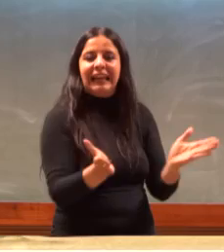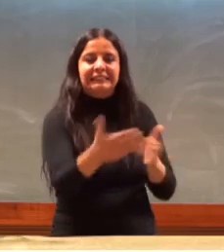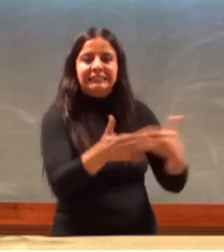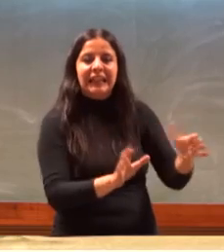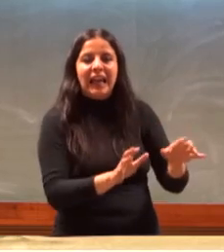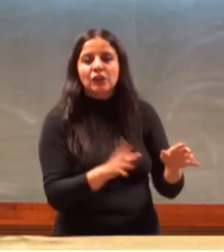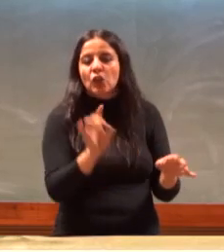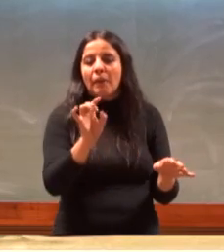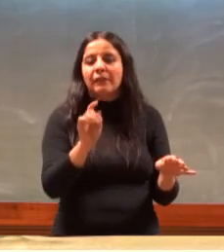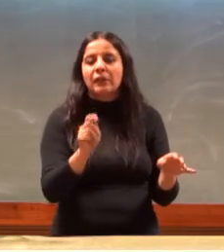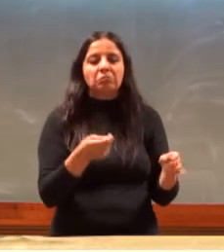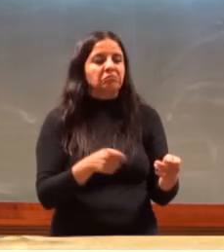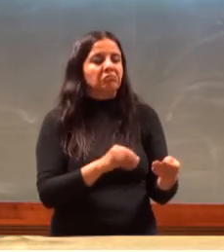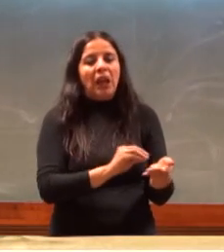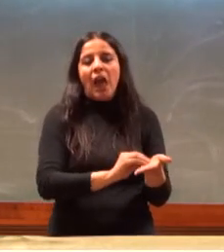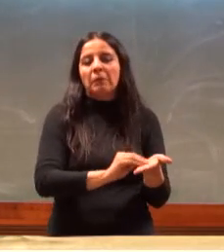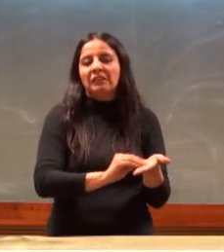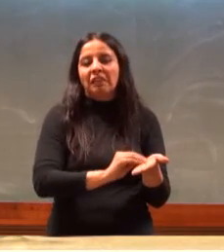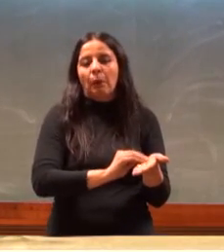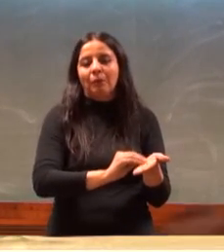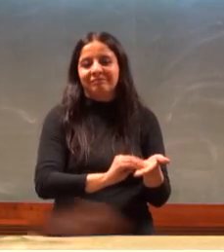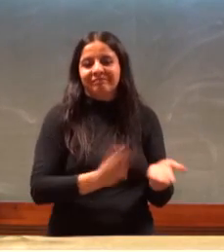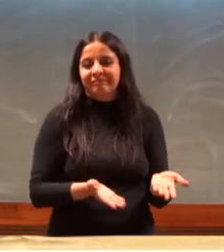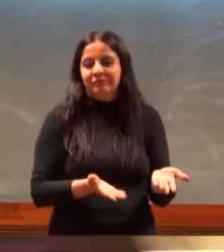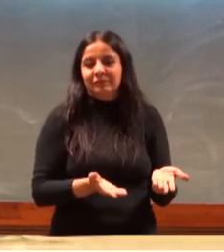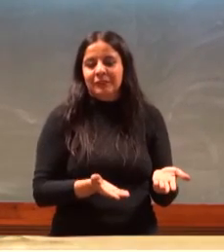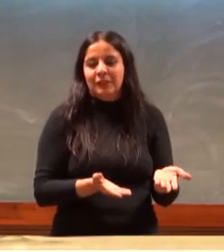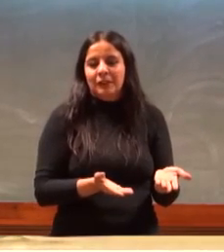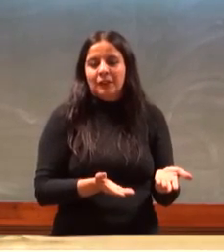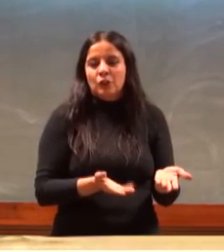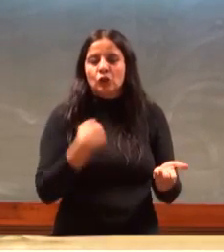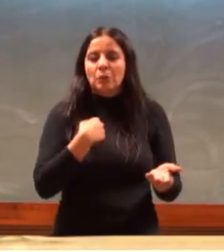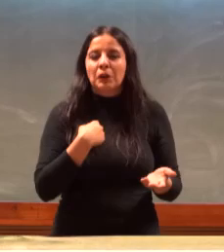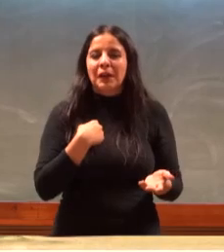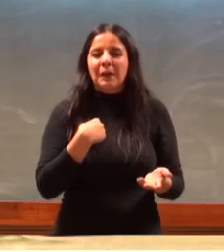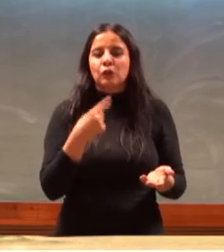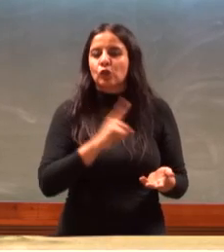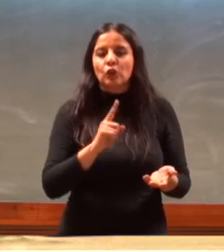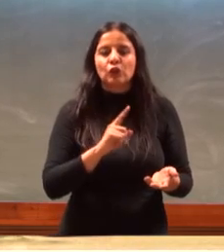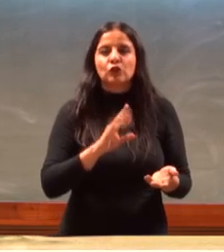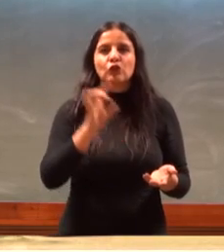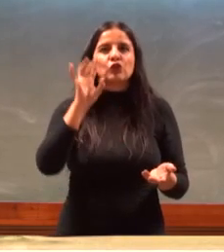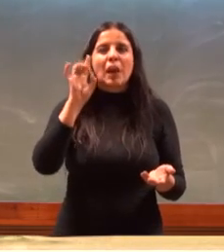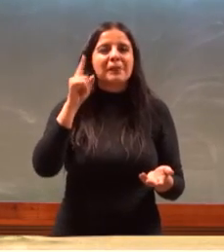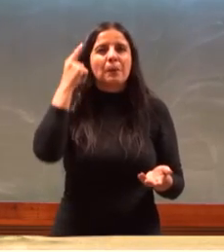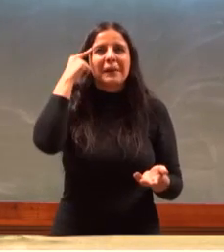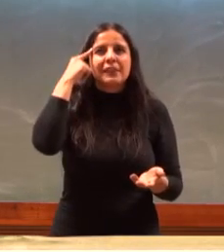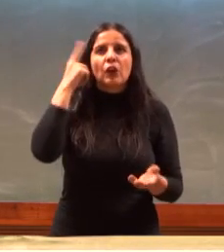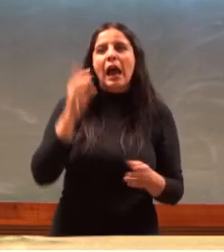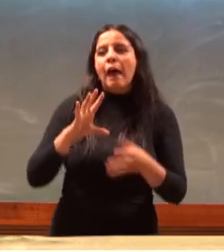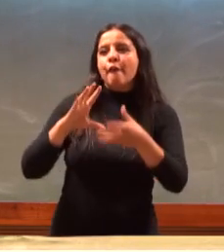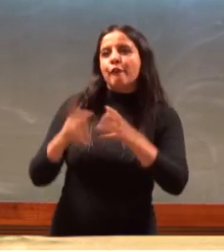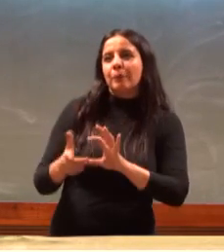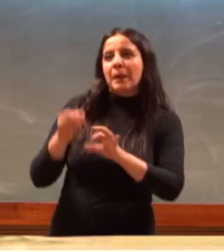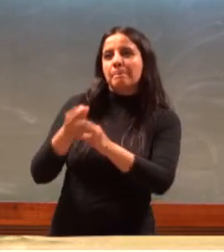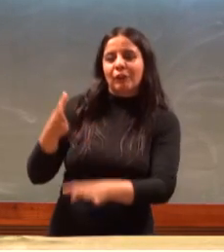política académica de una política de formación nosotros no estamos pensando en un modelo de universidad que forma solo profesionales nosotros estamos pensando en un